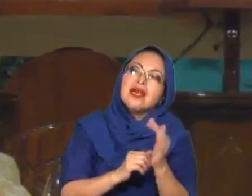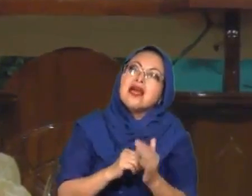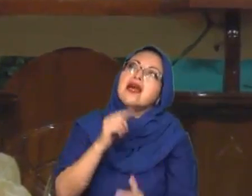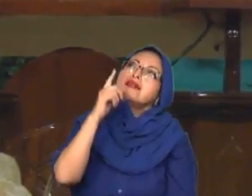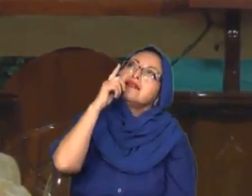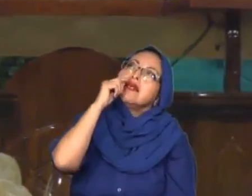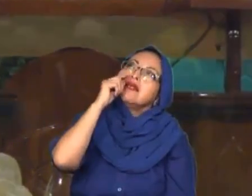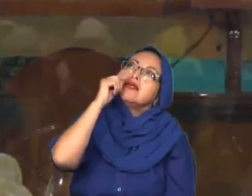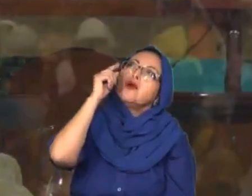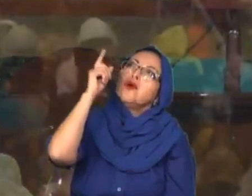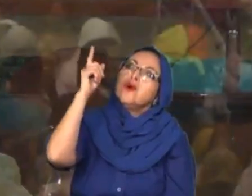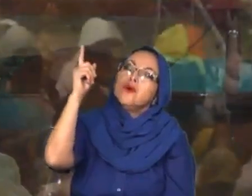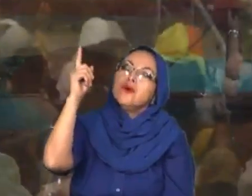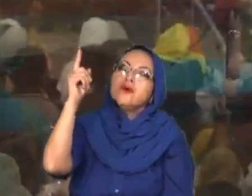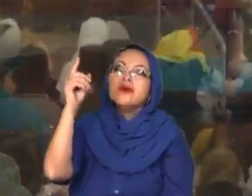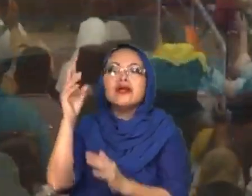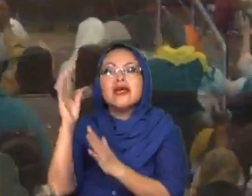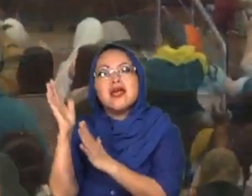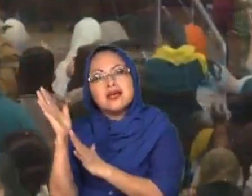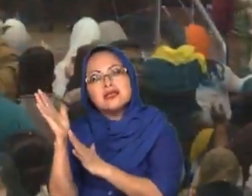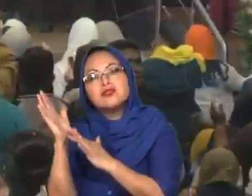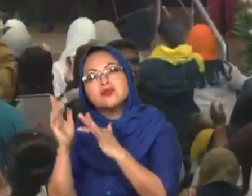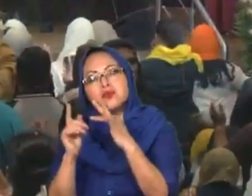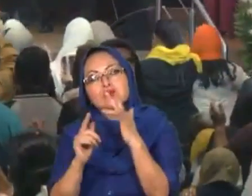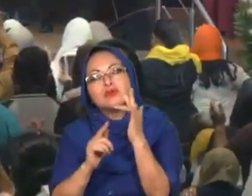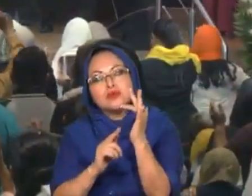Señor Jesús,